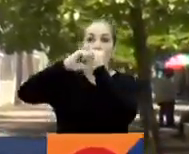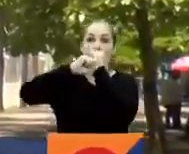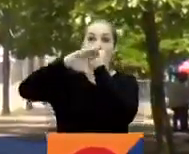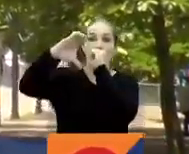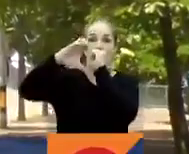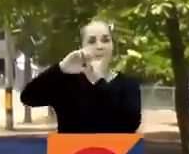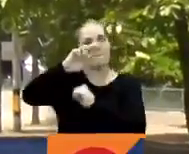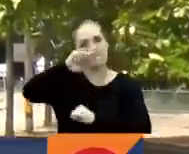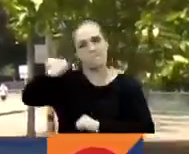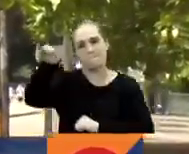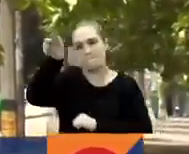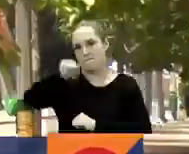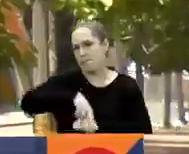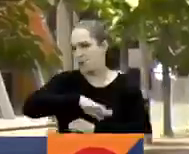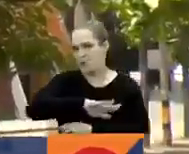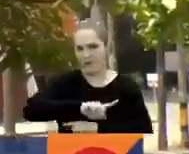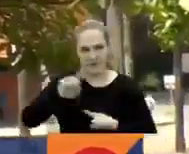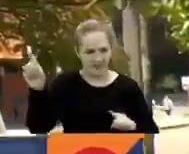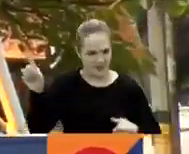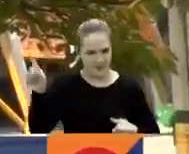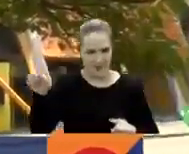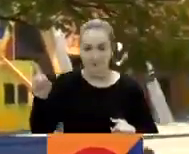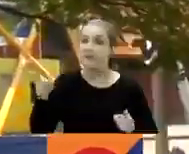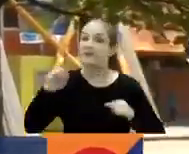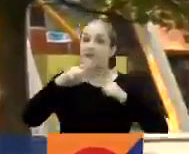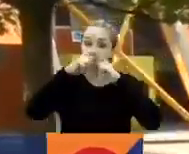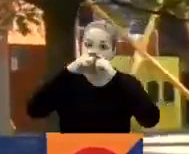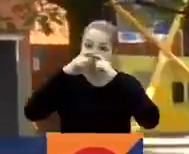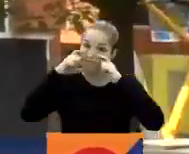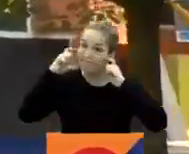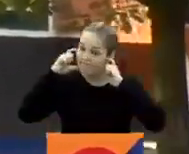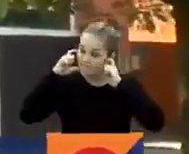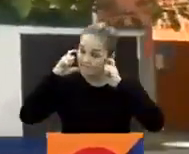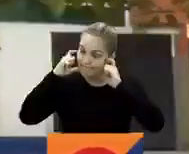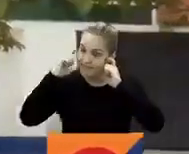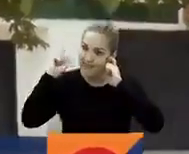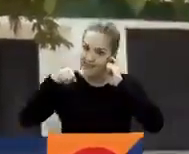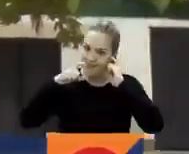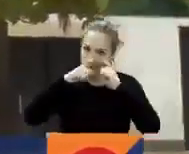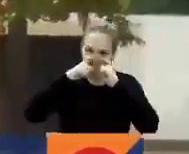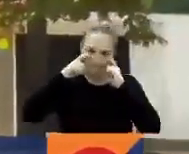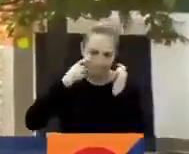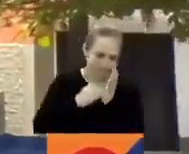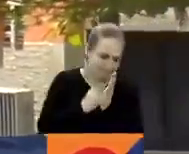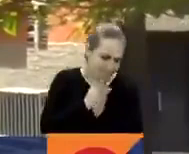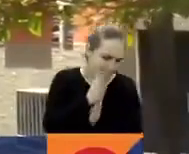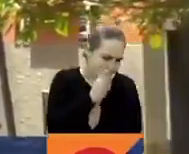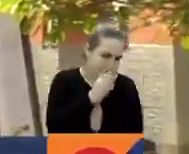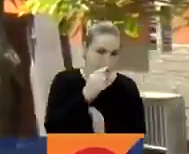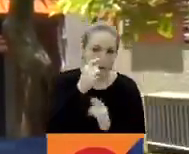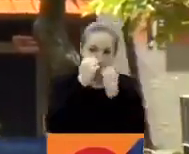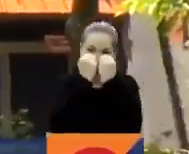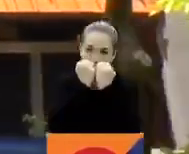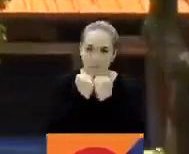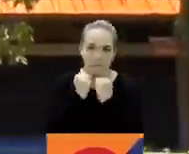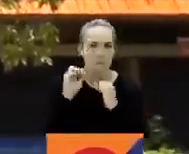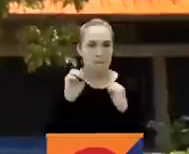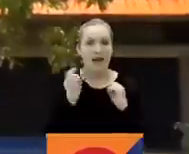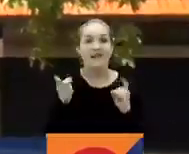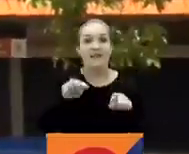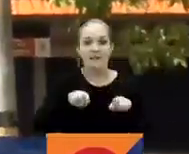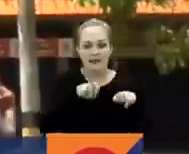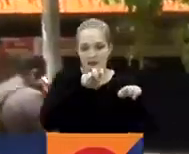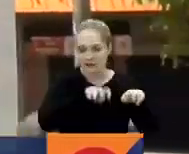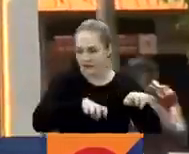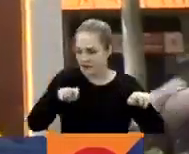prohibido durante todo el partido y las personas tendrán que tener permanentemente el tapabocas. También tendrán que respetar los asientos o las